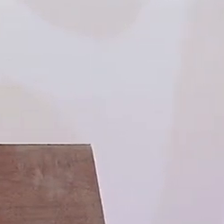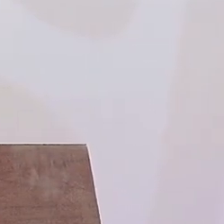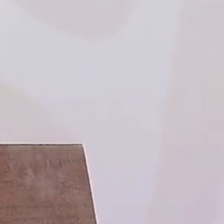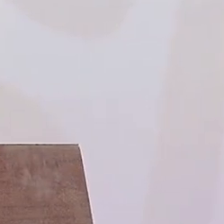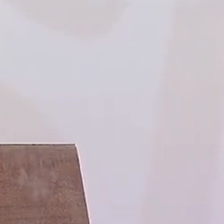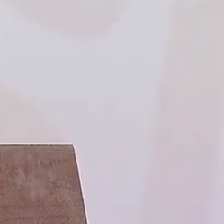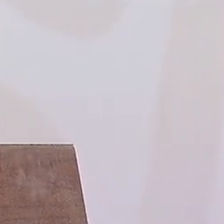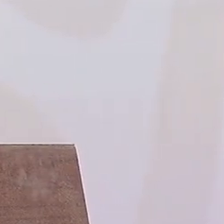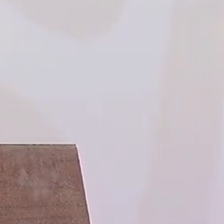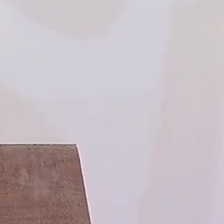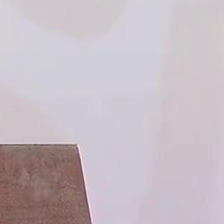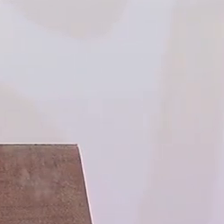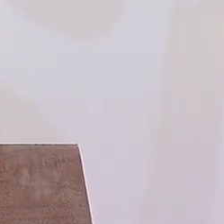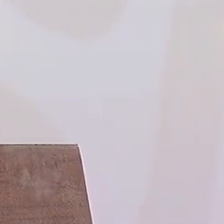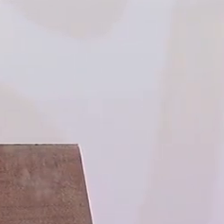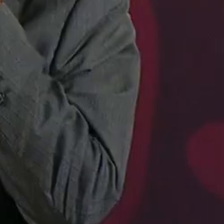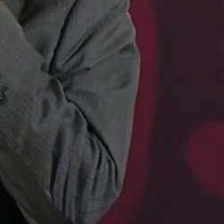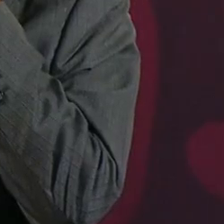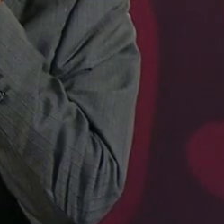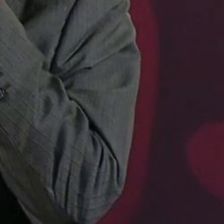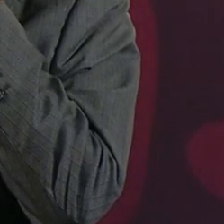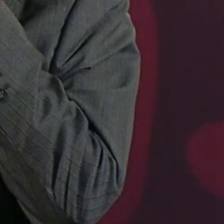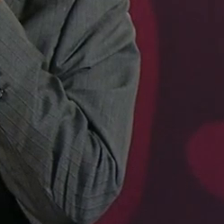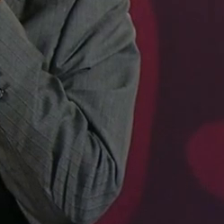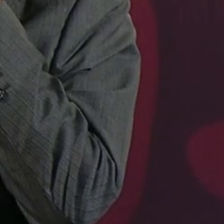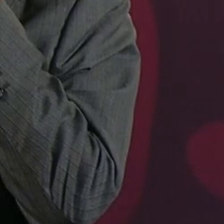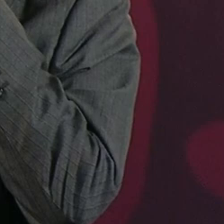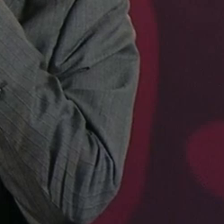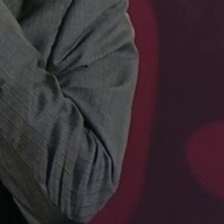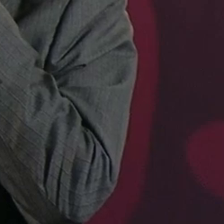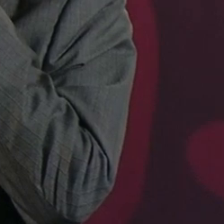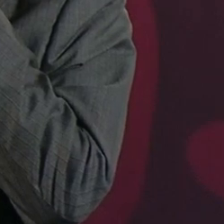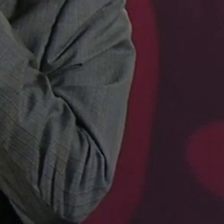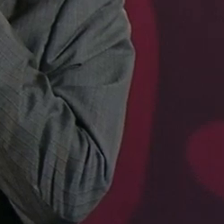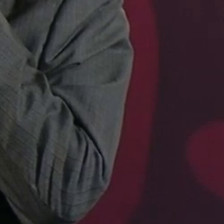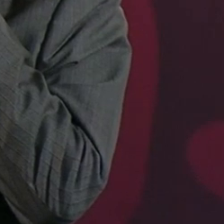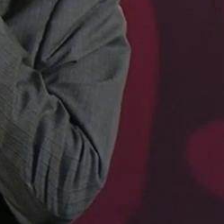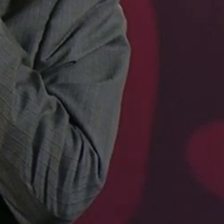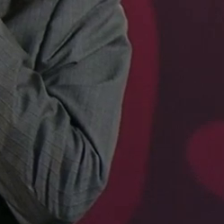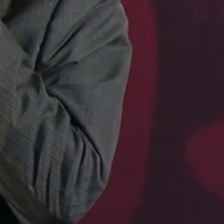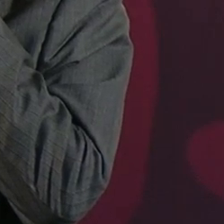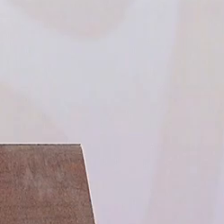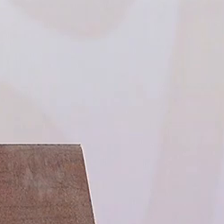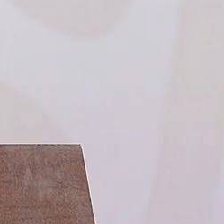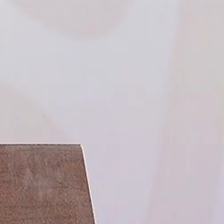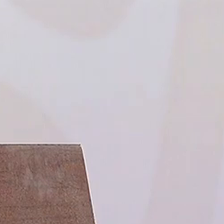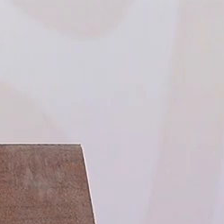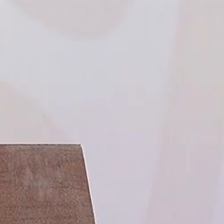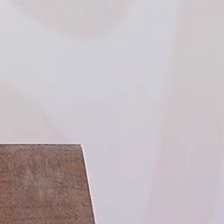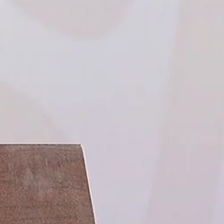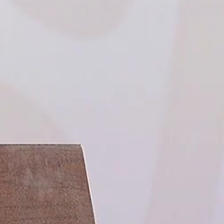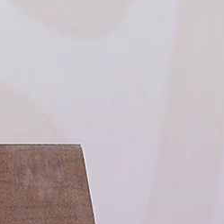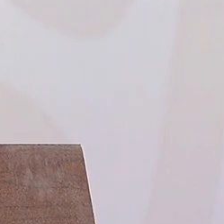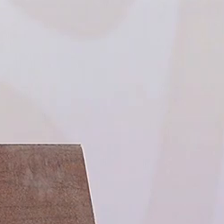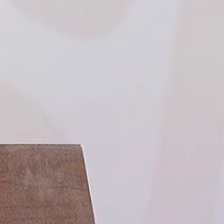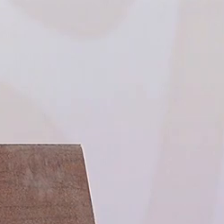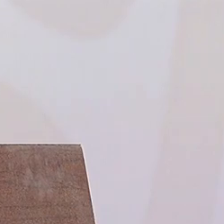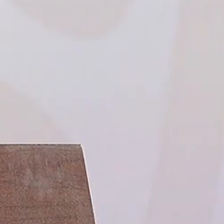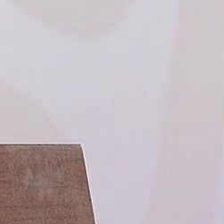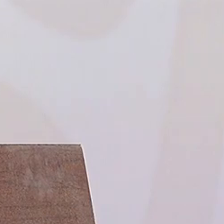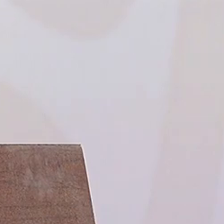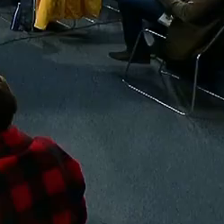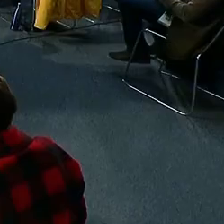llevar esto a que aumente el precio del limón, pero yo espero que sea transitorio.